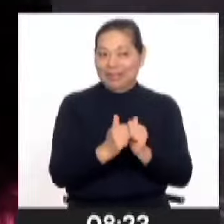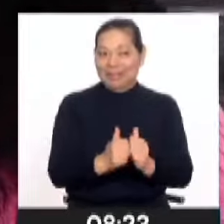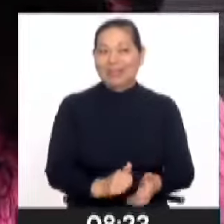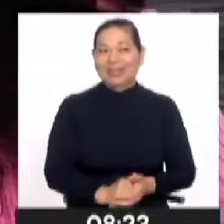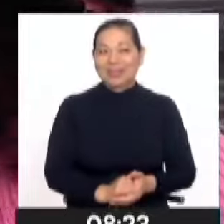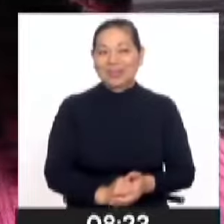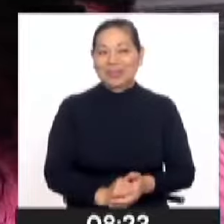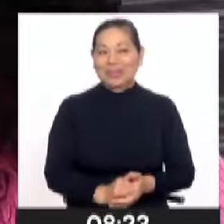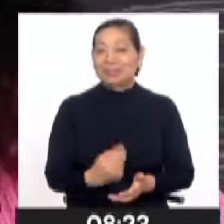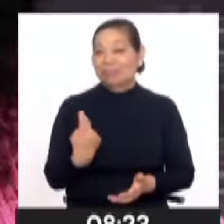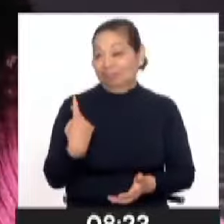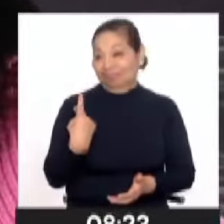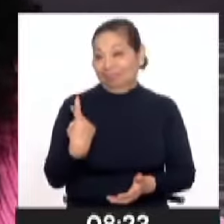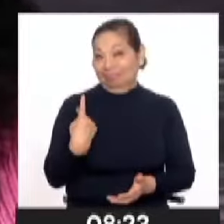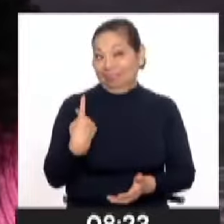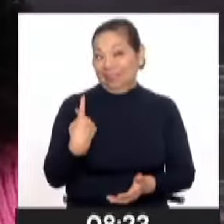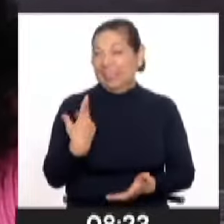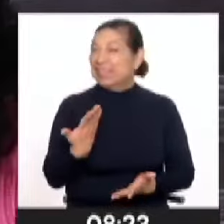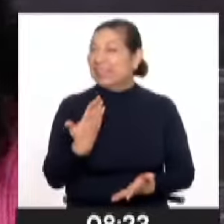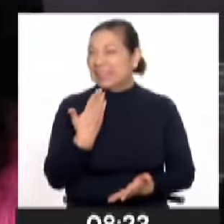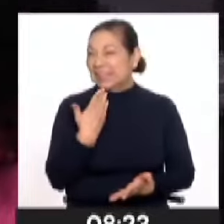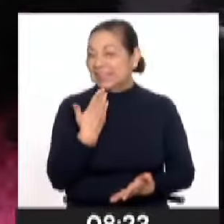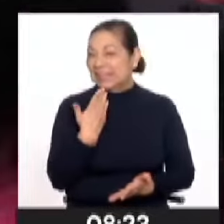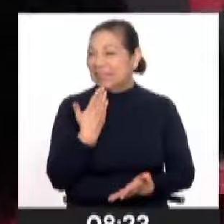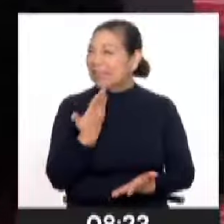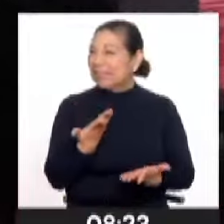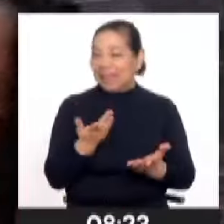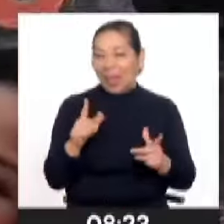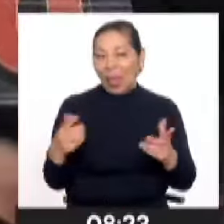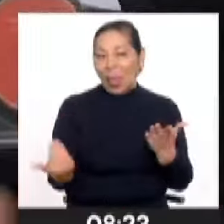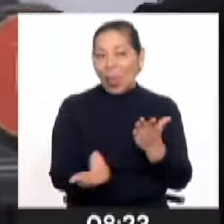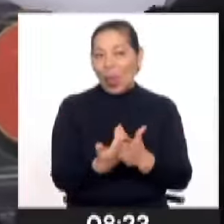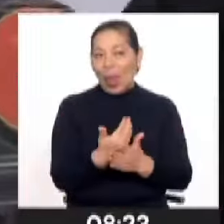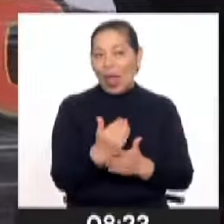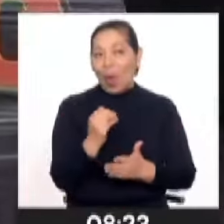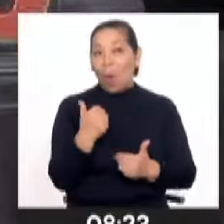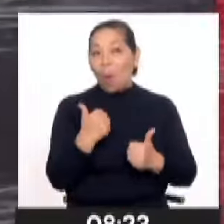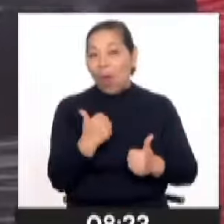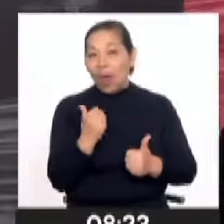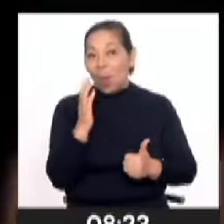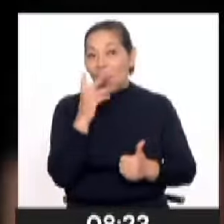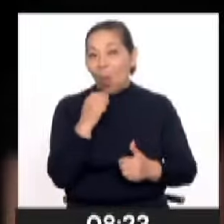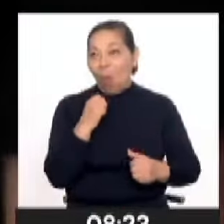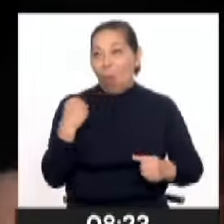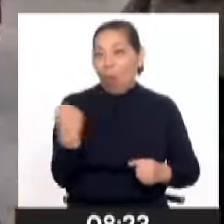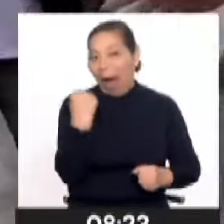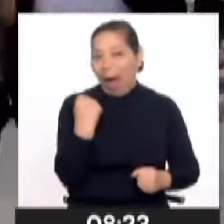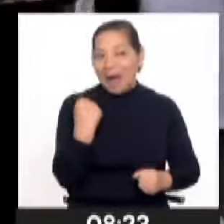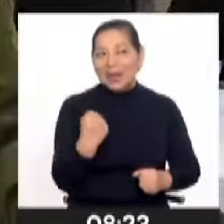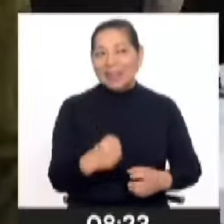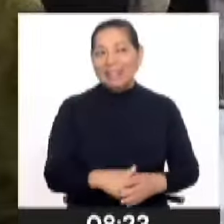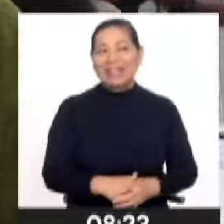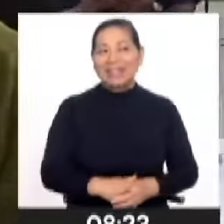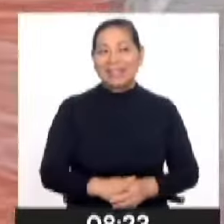acompañada. Nosotros somos los co-conductores del programa Bueno, Bonito y Bravazo.